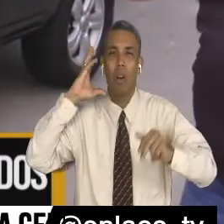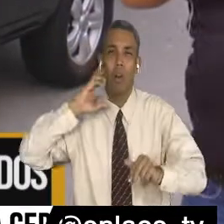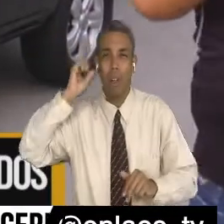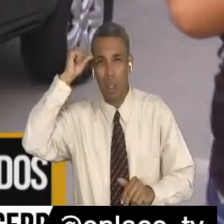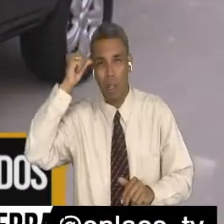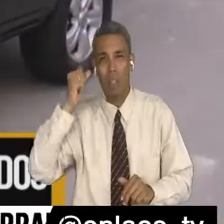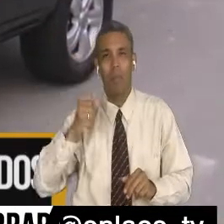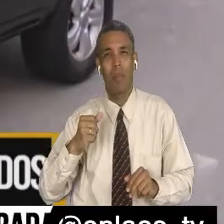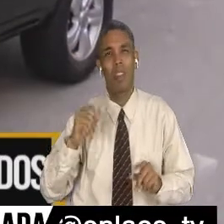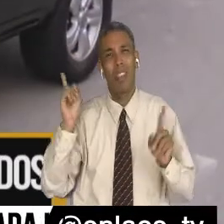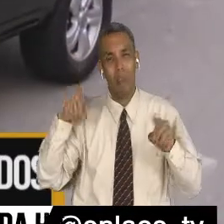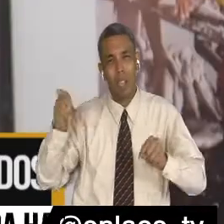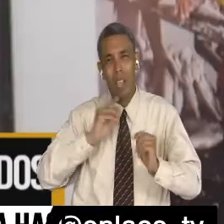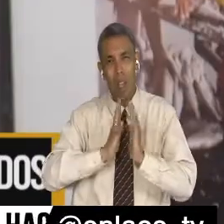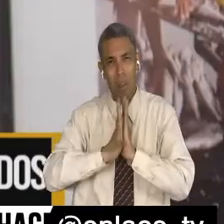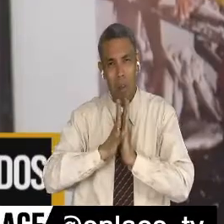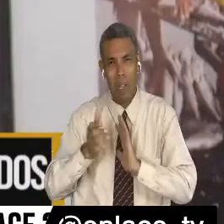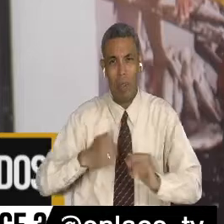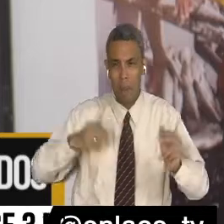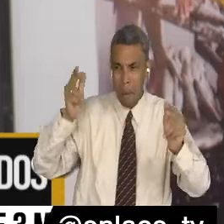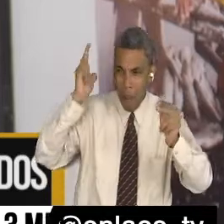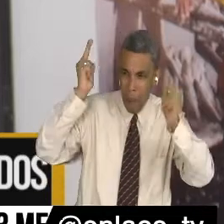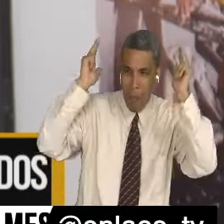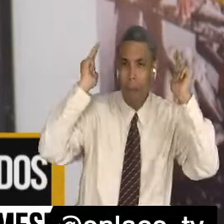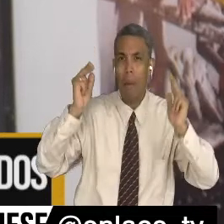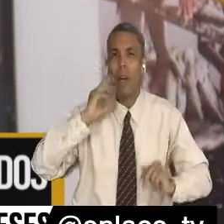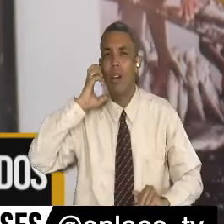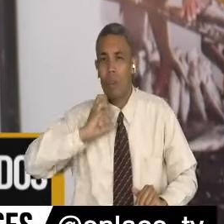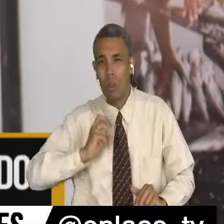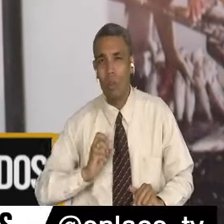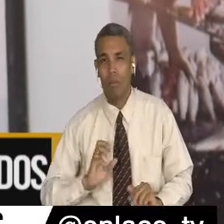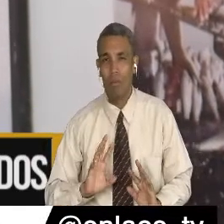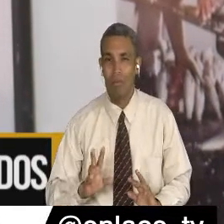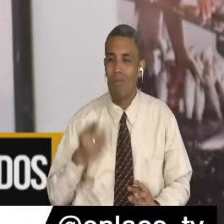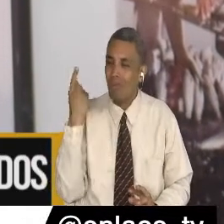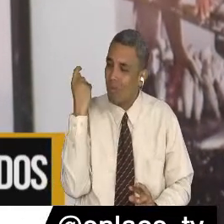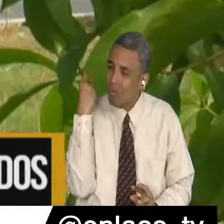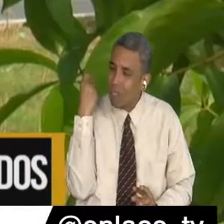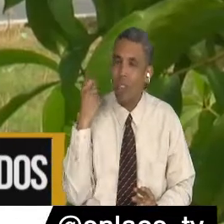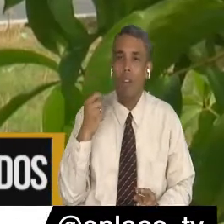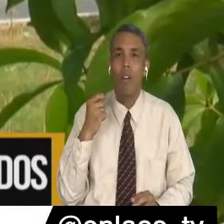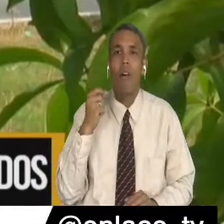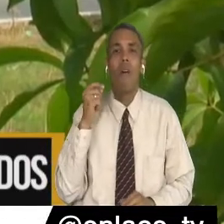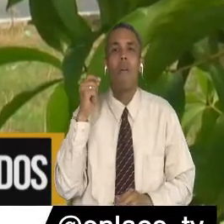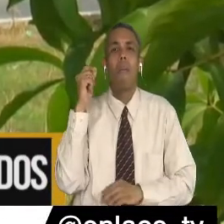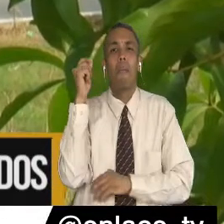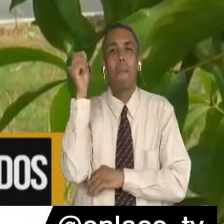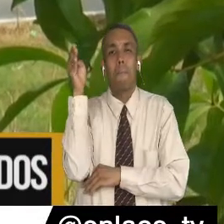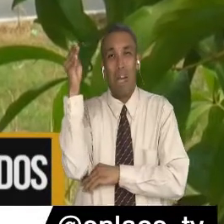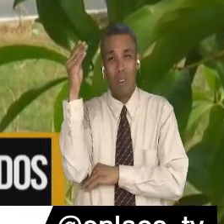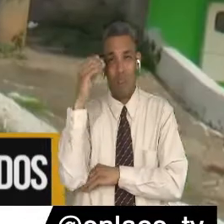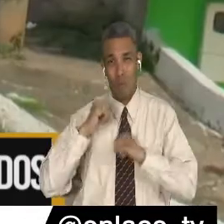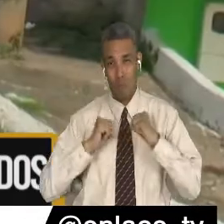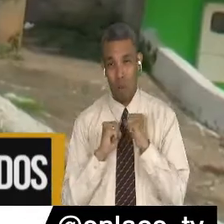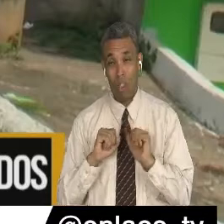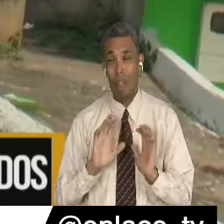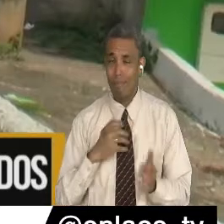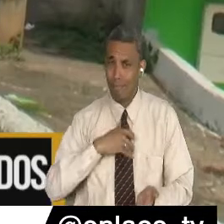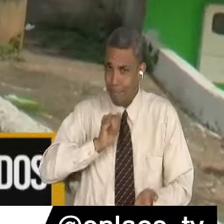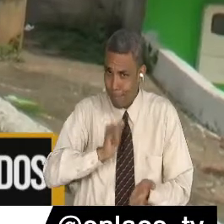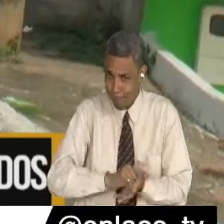en pleno comercio. Igualmente ahora el robo aquí del Banco de Bogotá. Para el presidente de Credos, la delincuencia ha ido